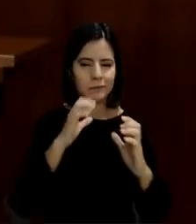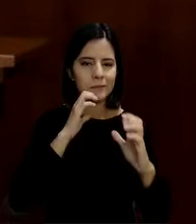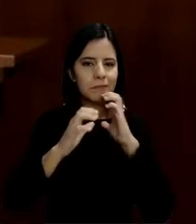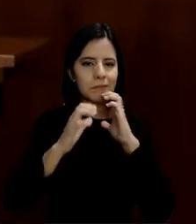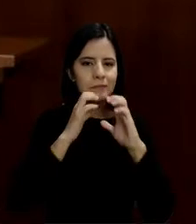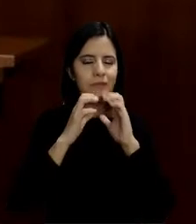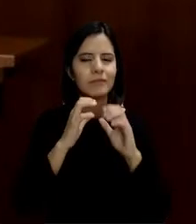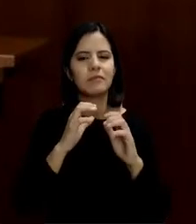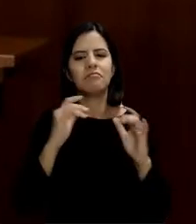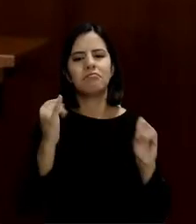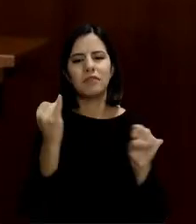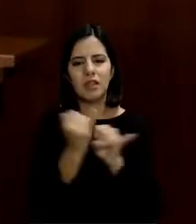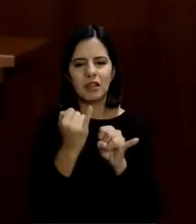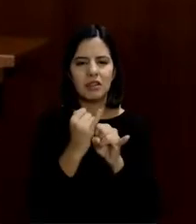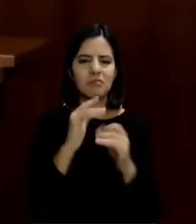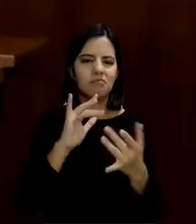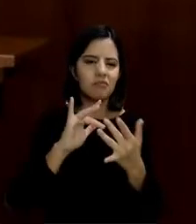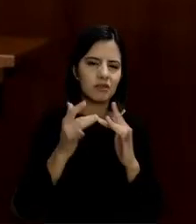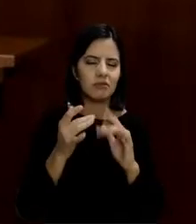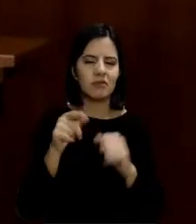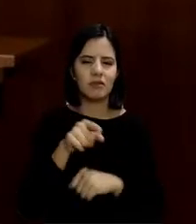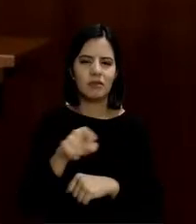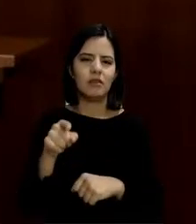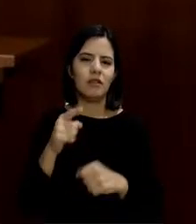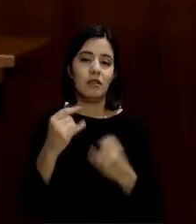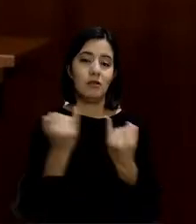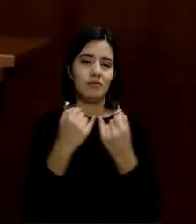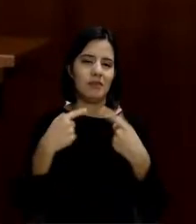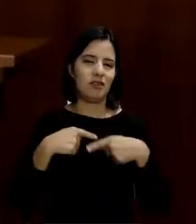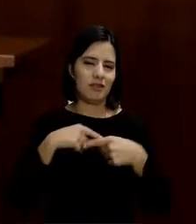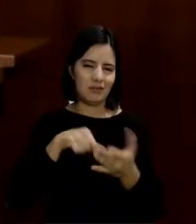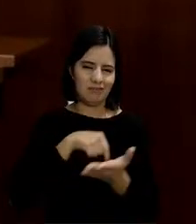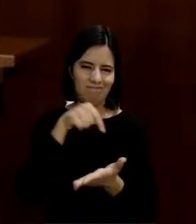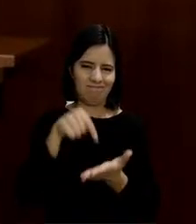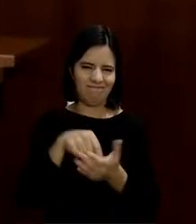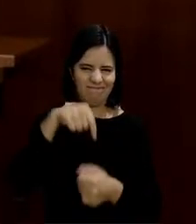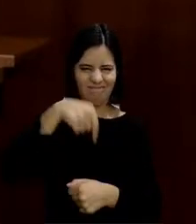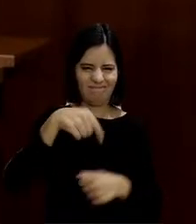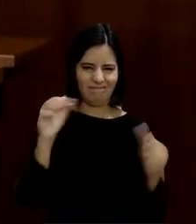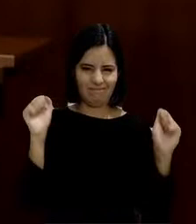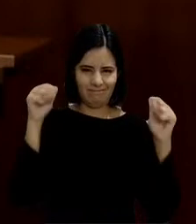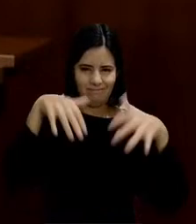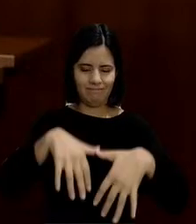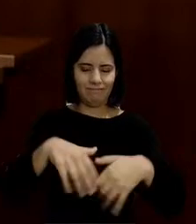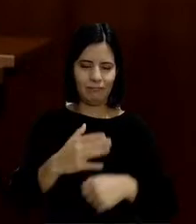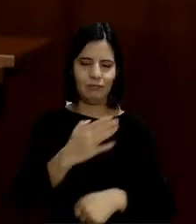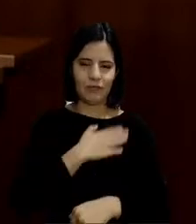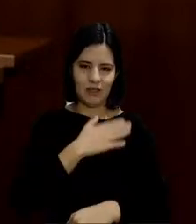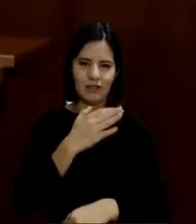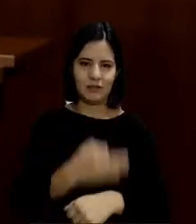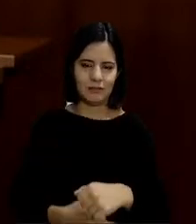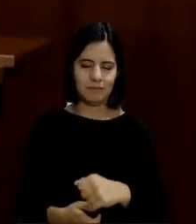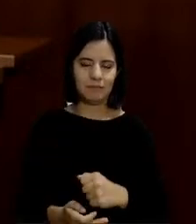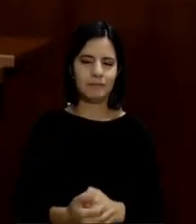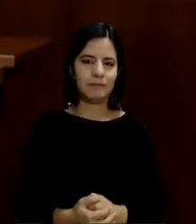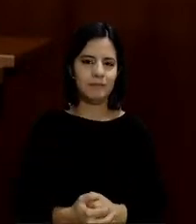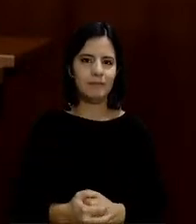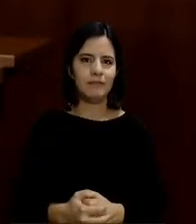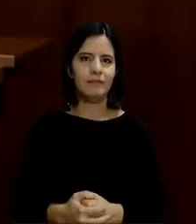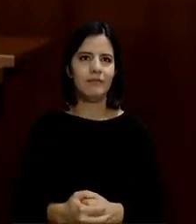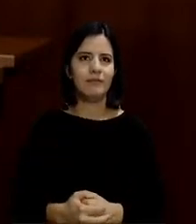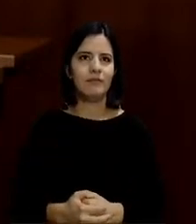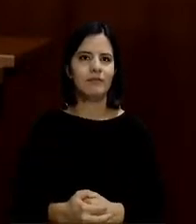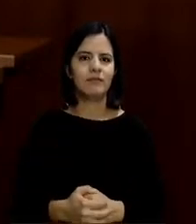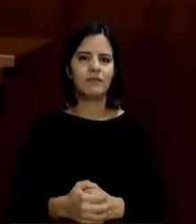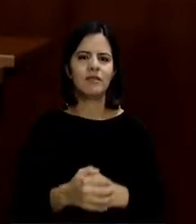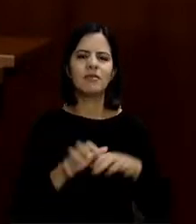sociales y que nos acompañan en este recinto legislativo, la Casa del Pueblo. Buenas tardes. La que suscribe